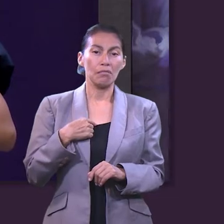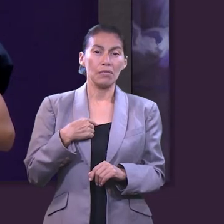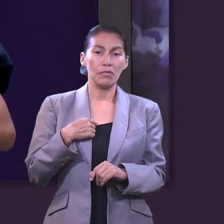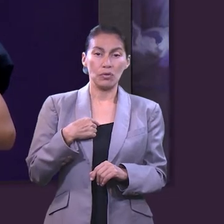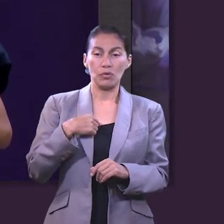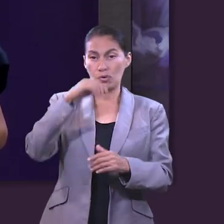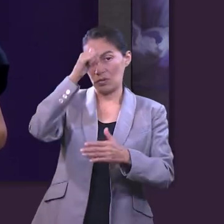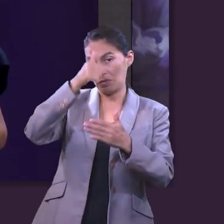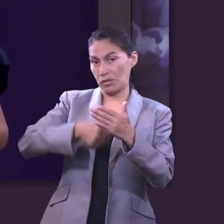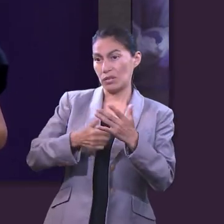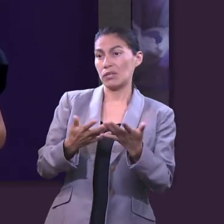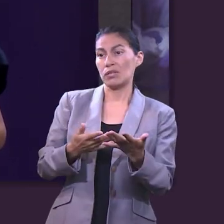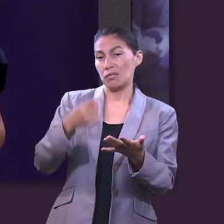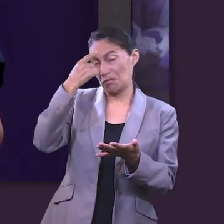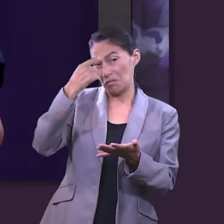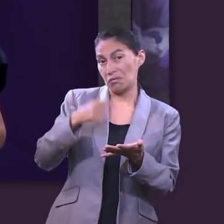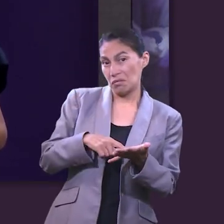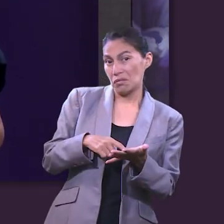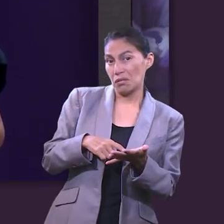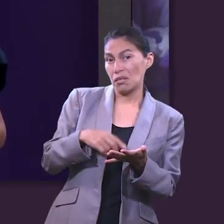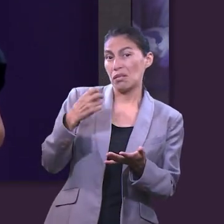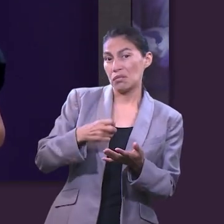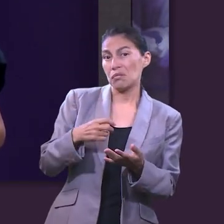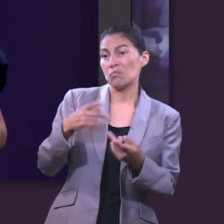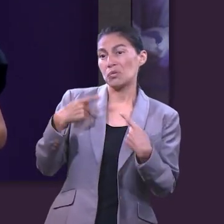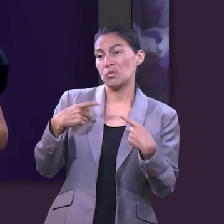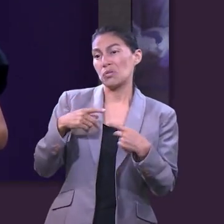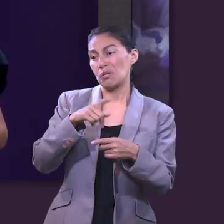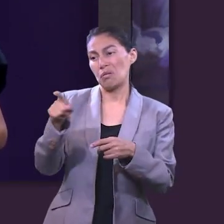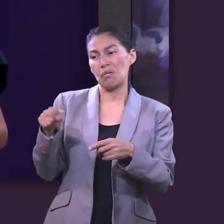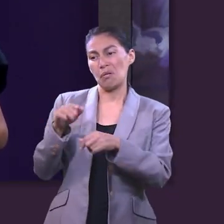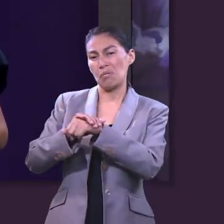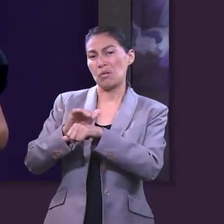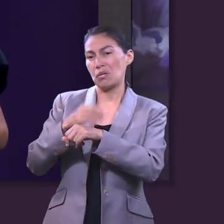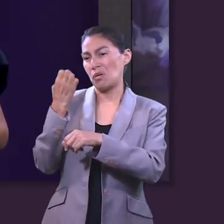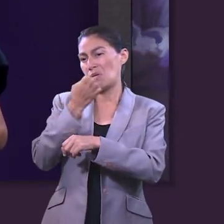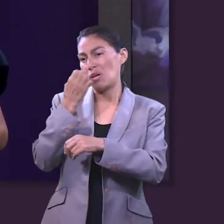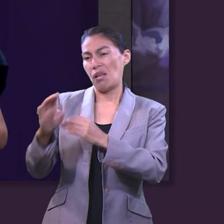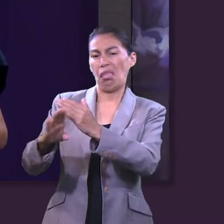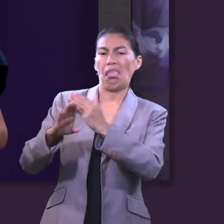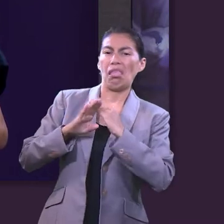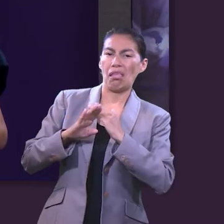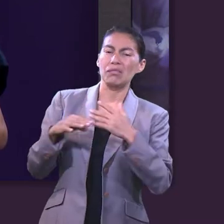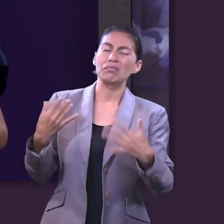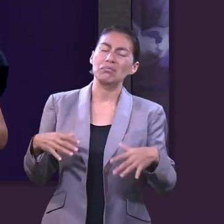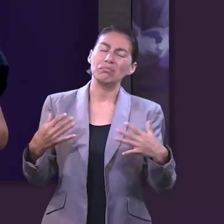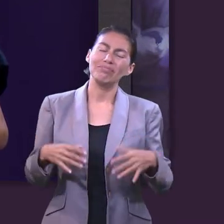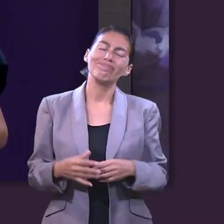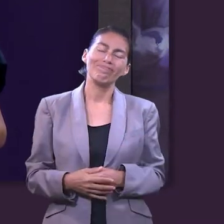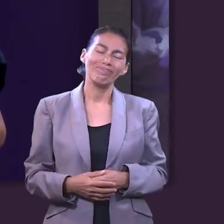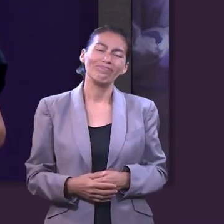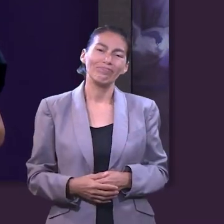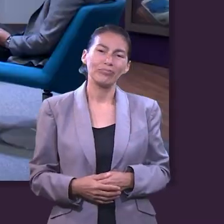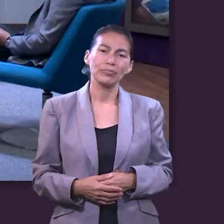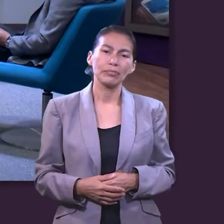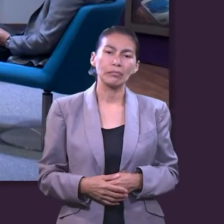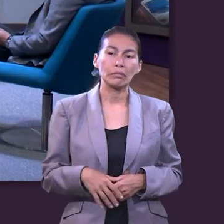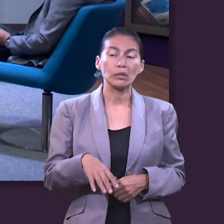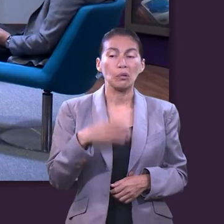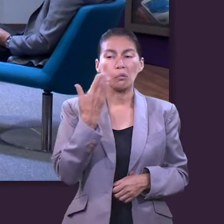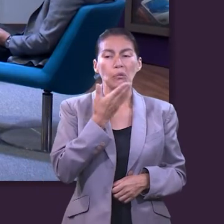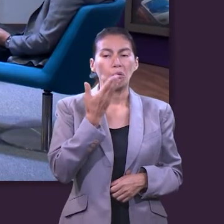me rechazaron por mi religión. O sea, por las creencias que tenía, era rechazada en la escuela. Ok, un escenario bien común. Sí,